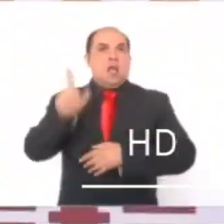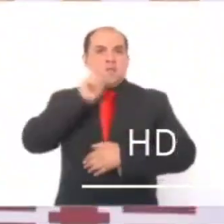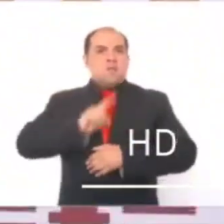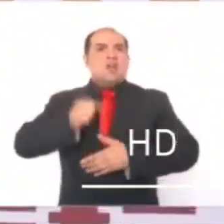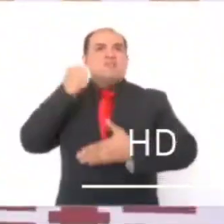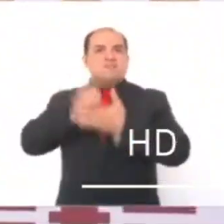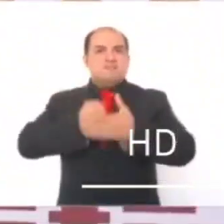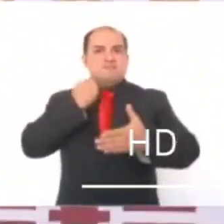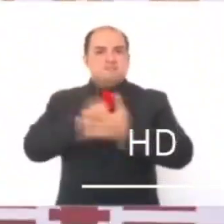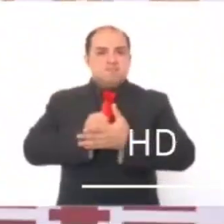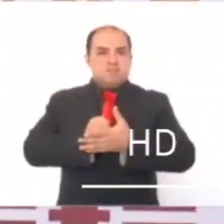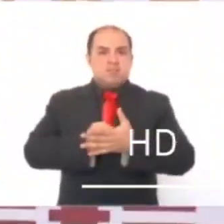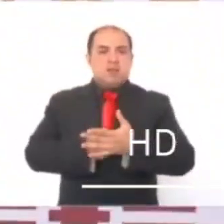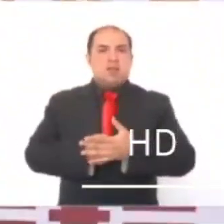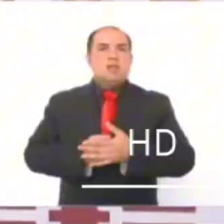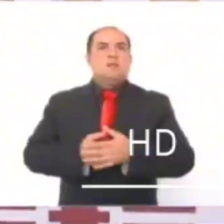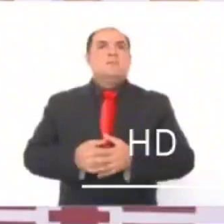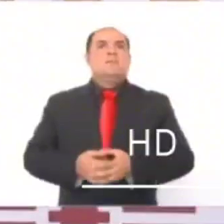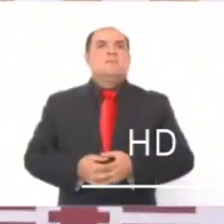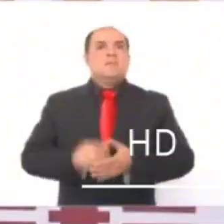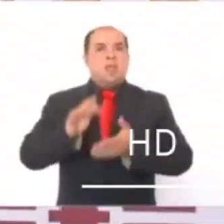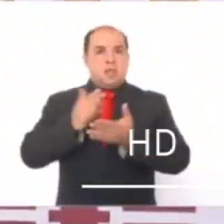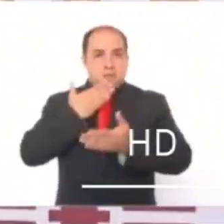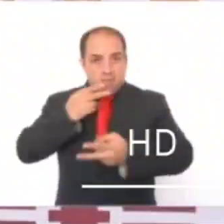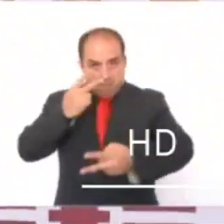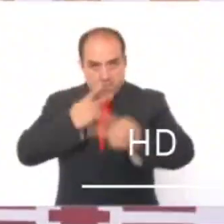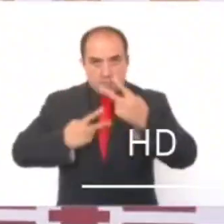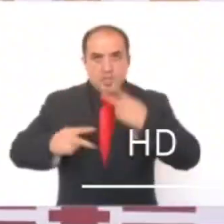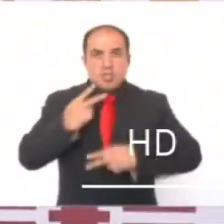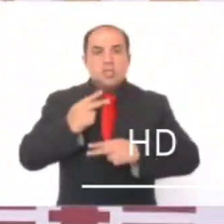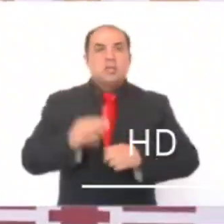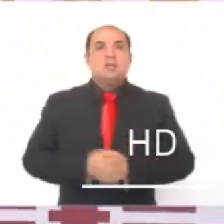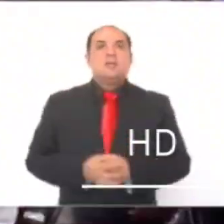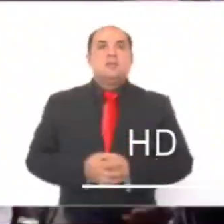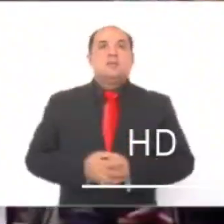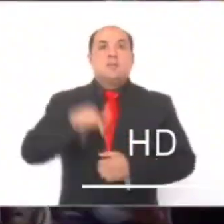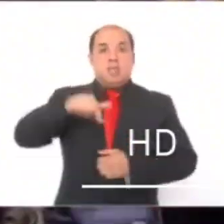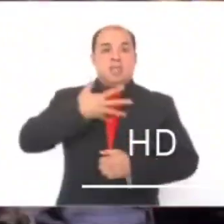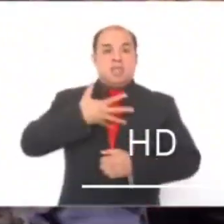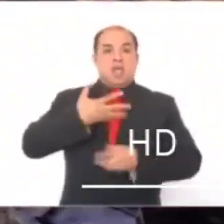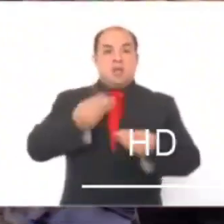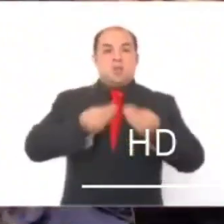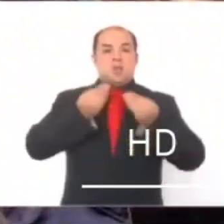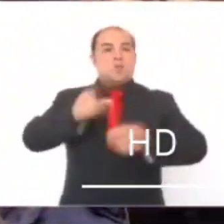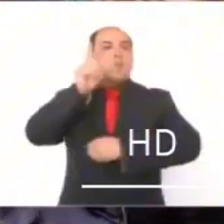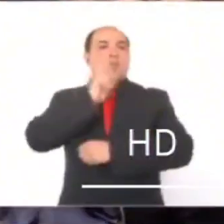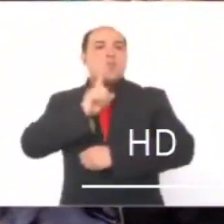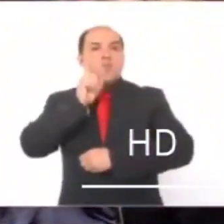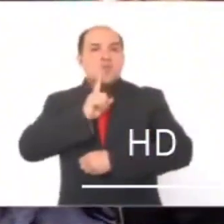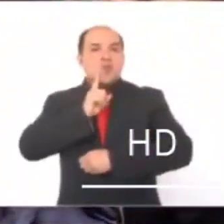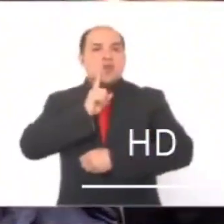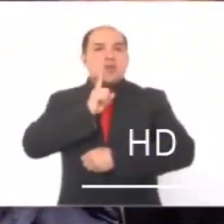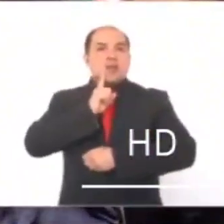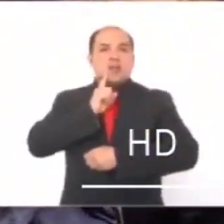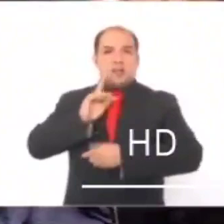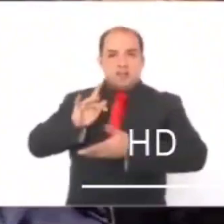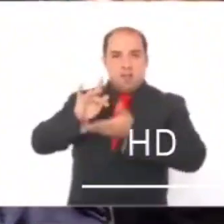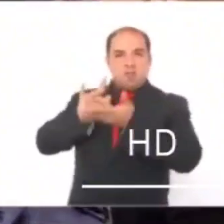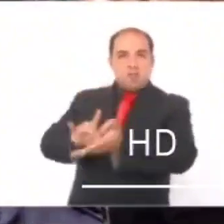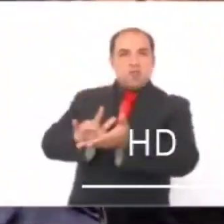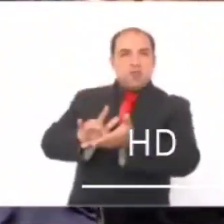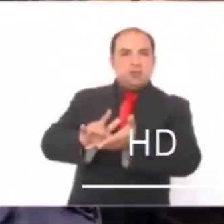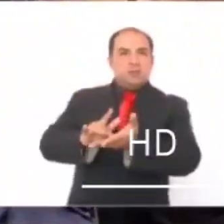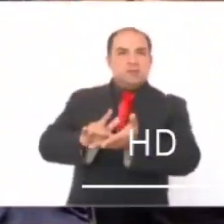insistencialistas irredentas. Así es que bienvenida. Aquí tienes a muchas mujeres que están a tu lado,